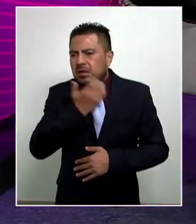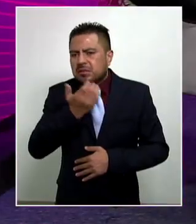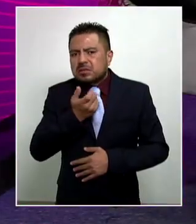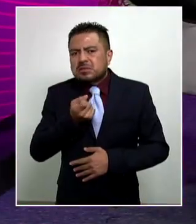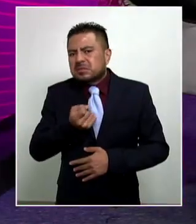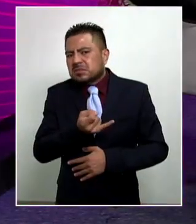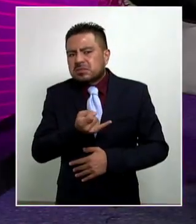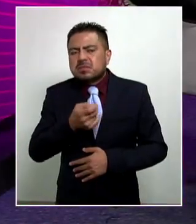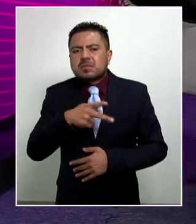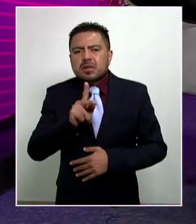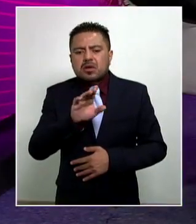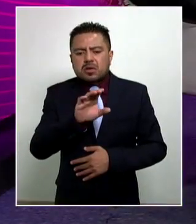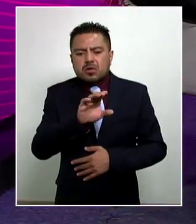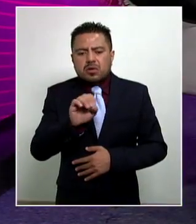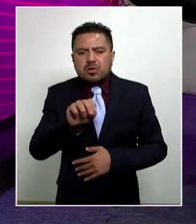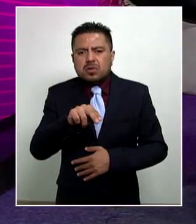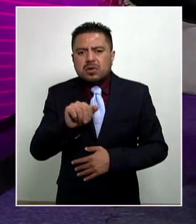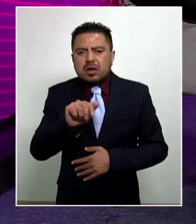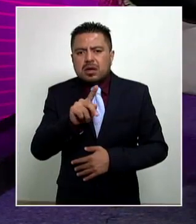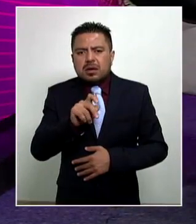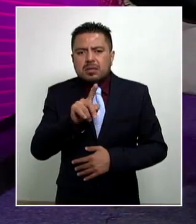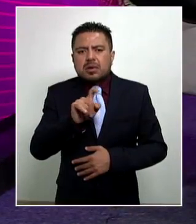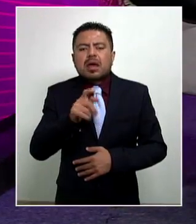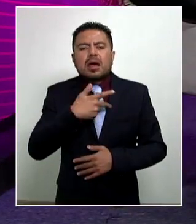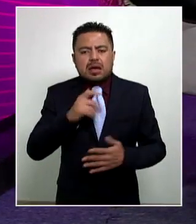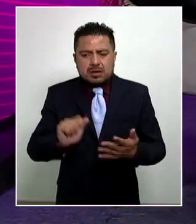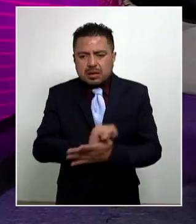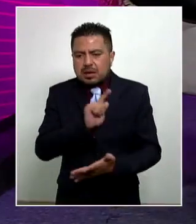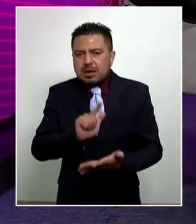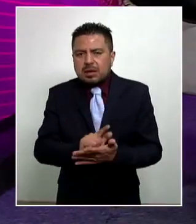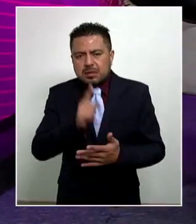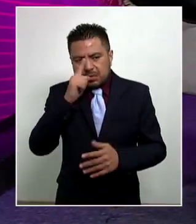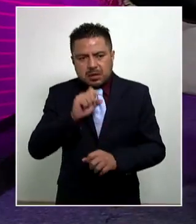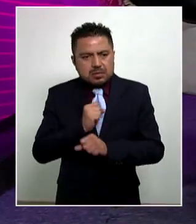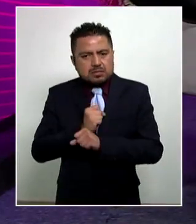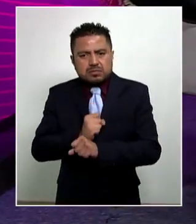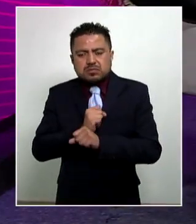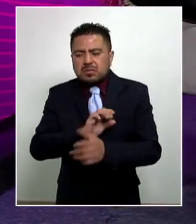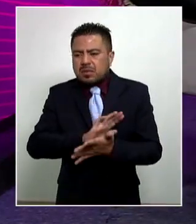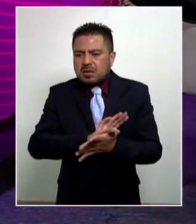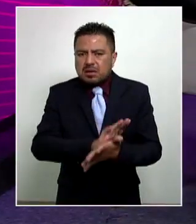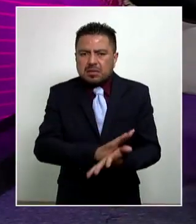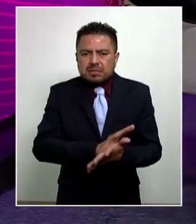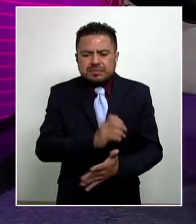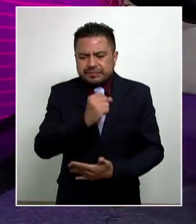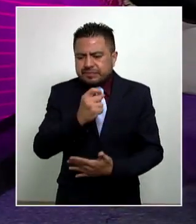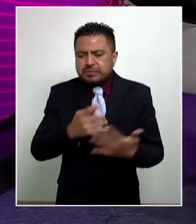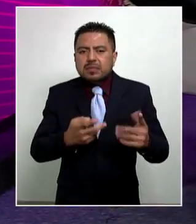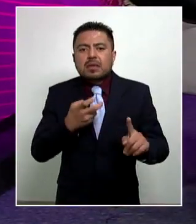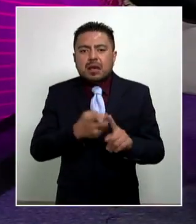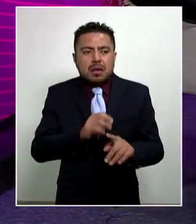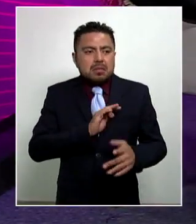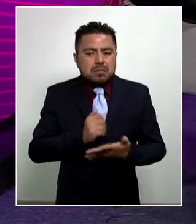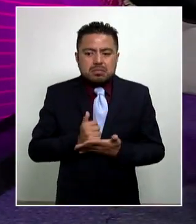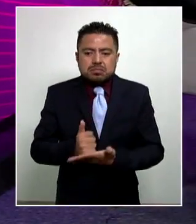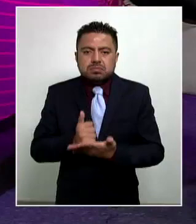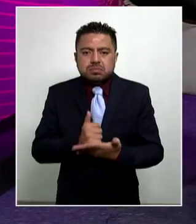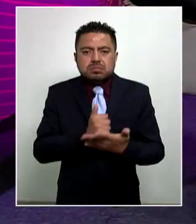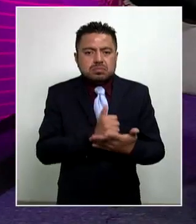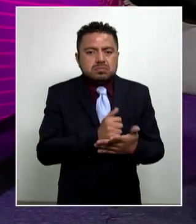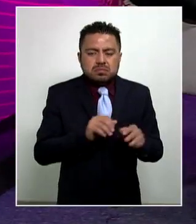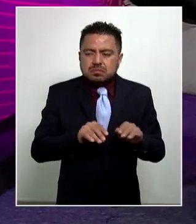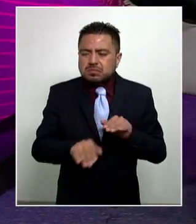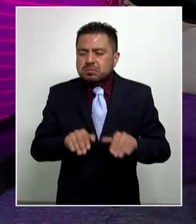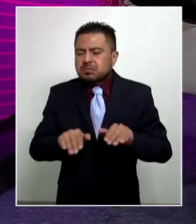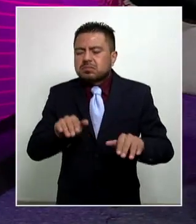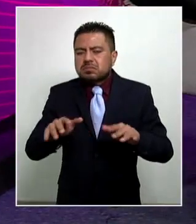pero que CONAPRED exista, que hay una ley para prevenir la discriminación, etcétera. Esto ha ido ayudando a visibilizar